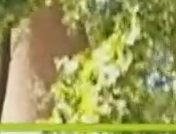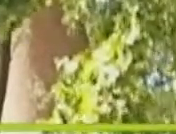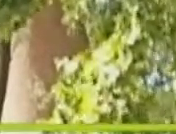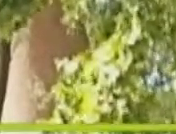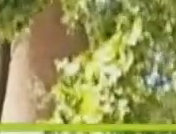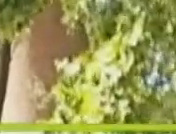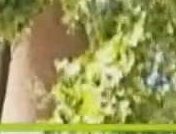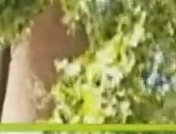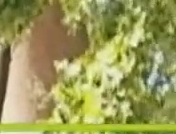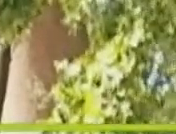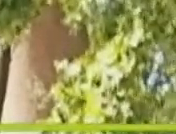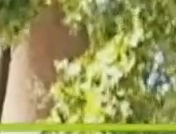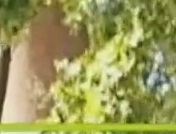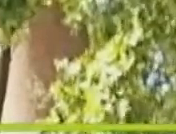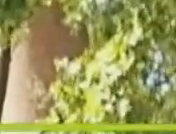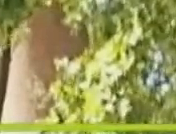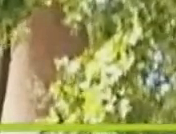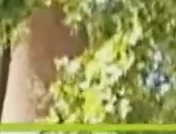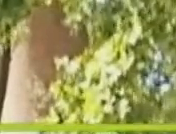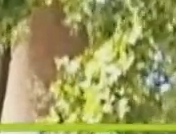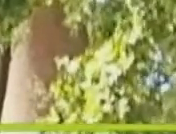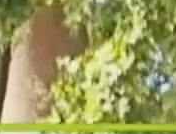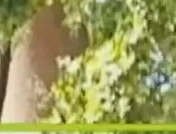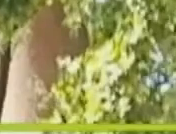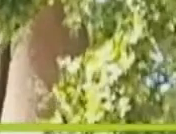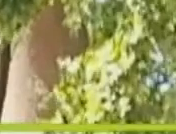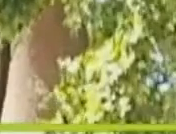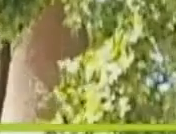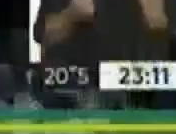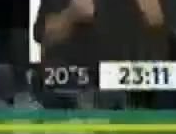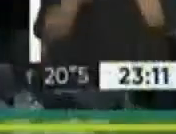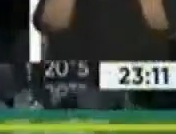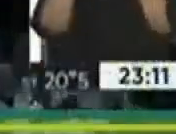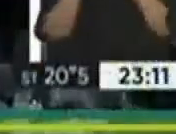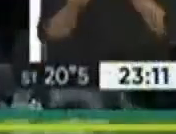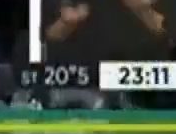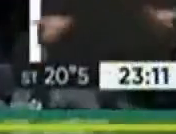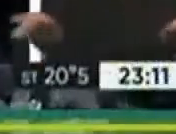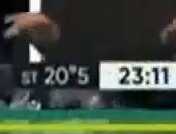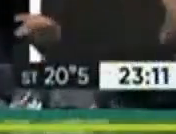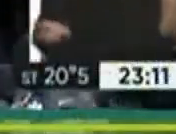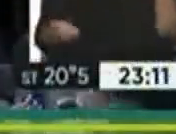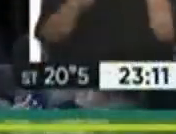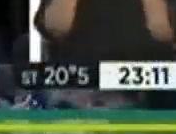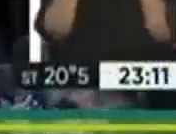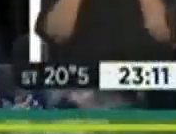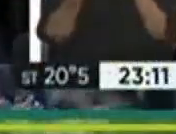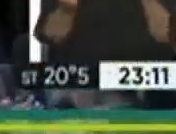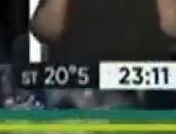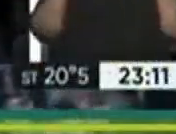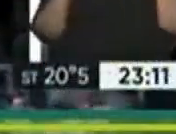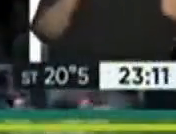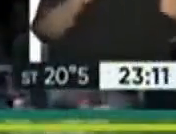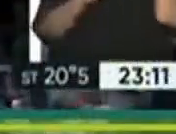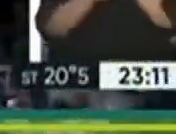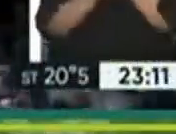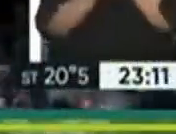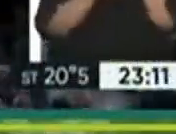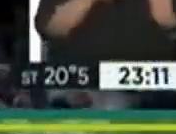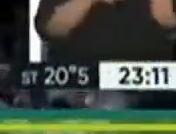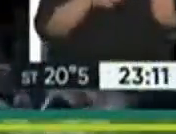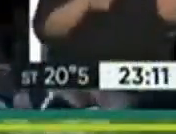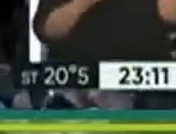Macri señaló que su coalición política no se ha roto, indicó que su hija de 11 años fue la que le pidió que le dé su